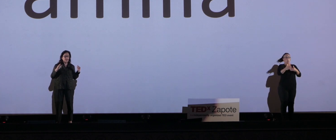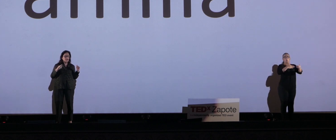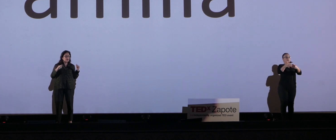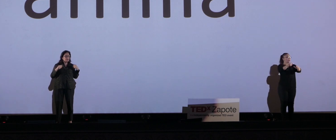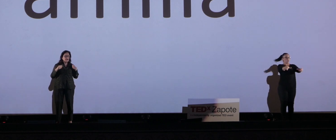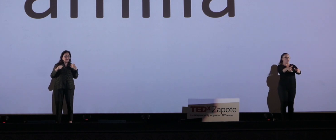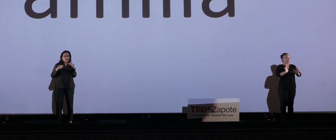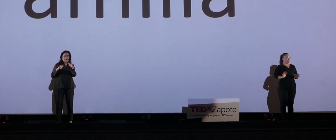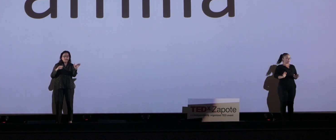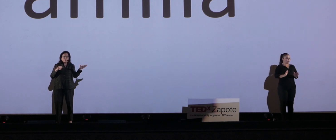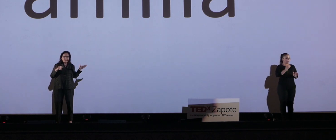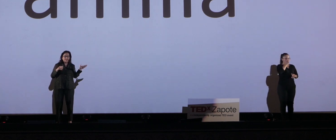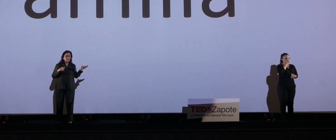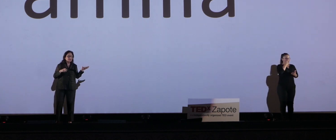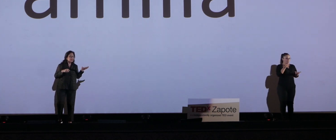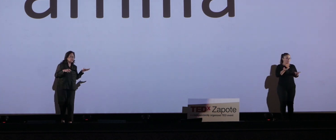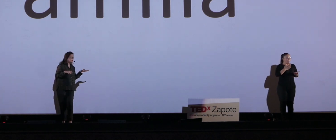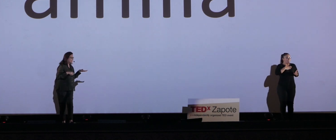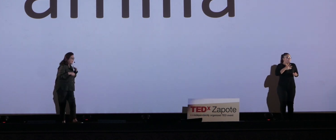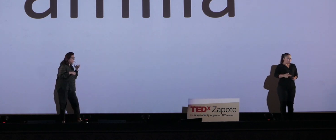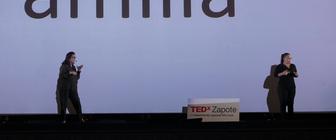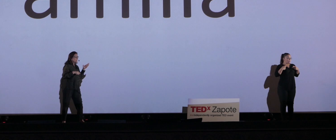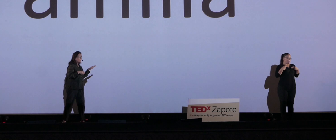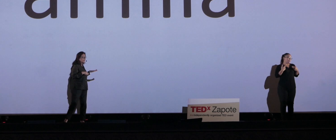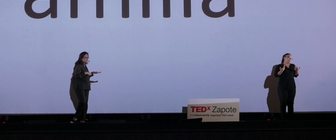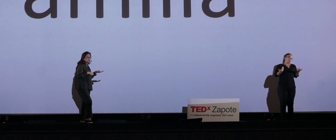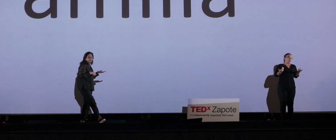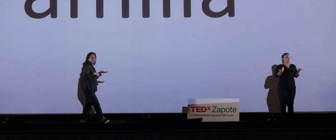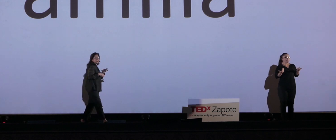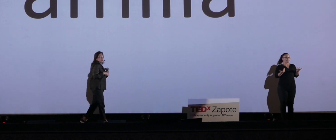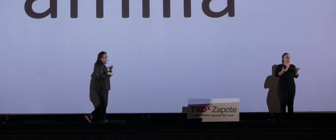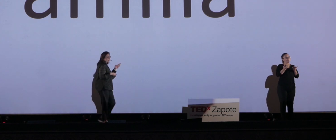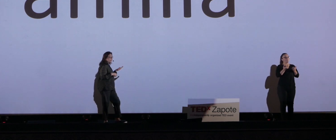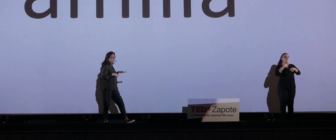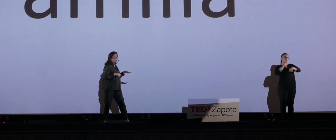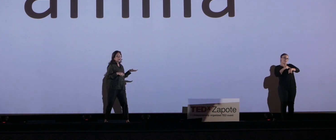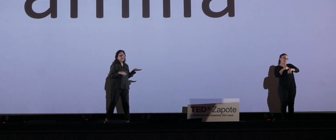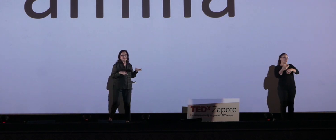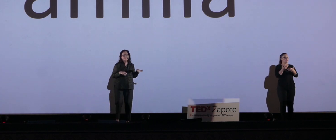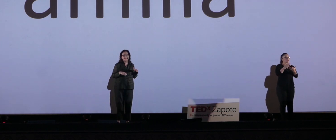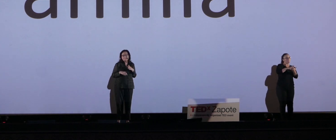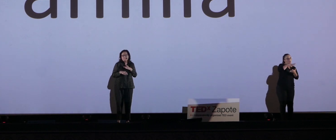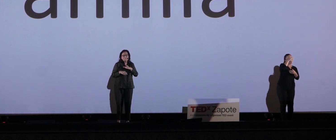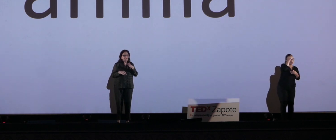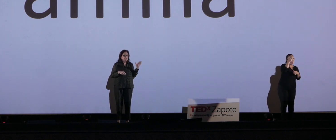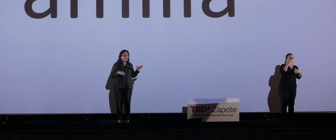lado mi vida como la de ustedes ha sido hecha de momentos verdad de aprendizajes